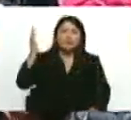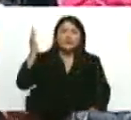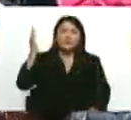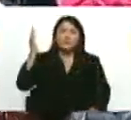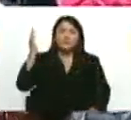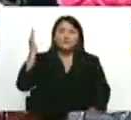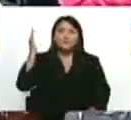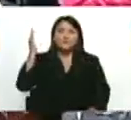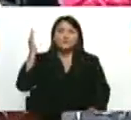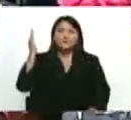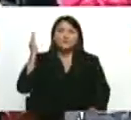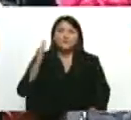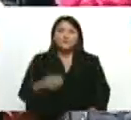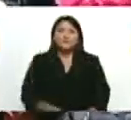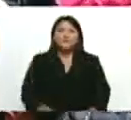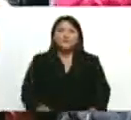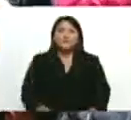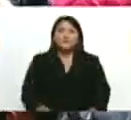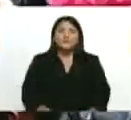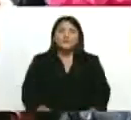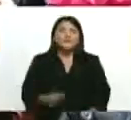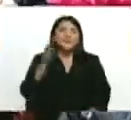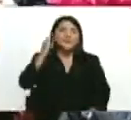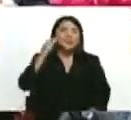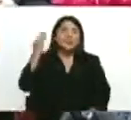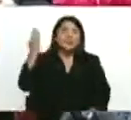De Maiquetía, Nora Aguilarte.